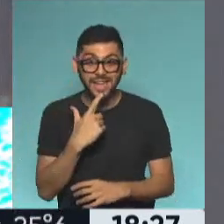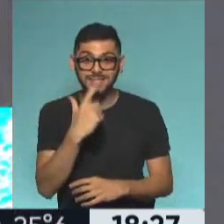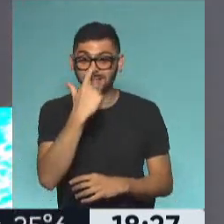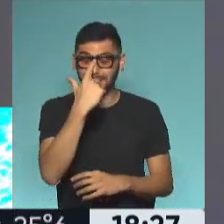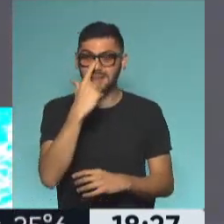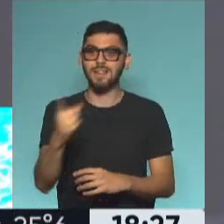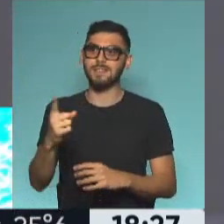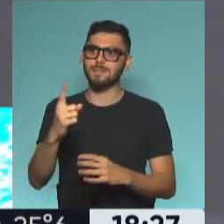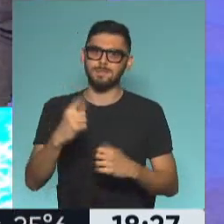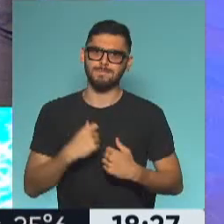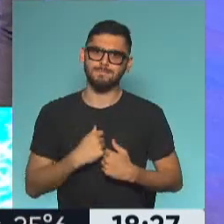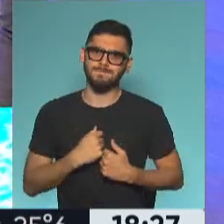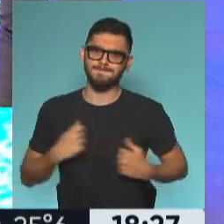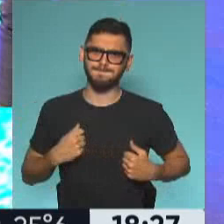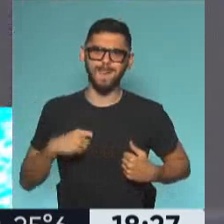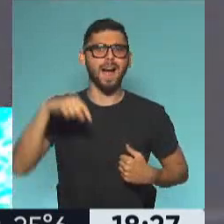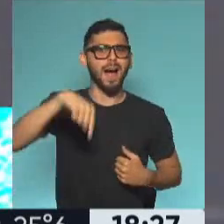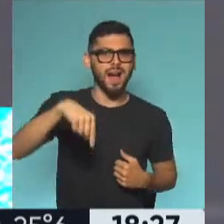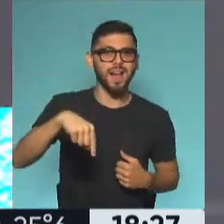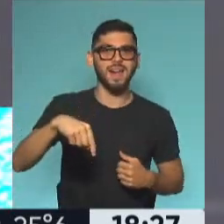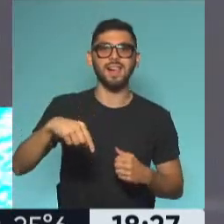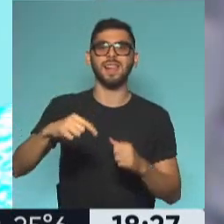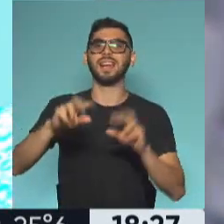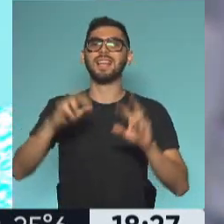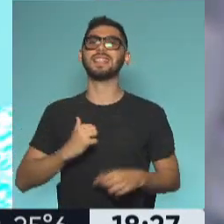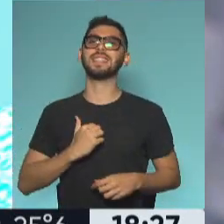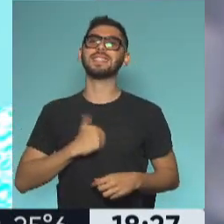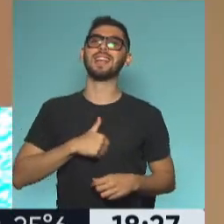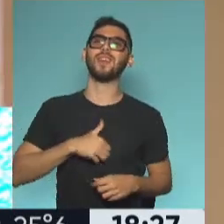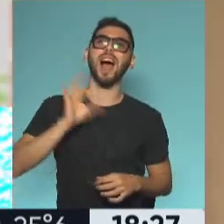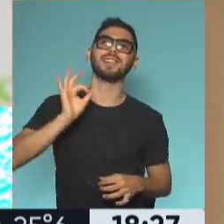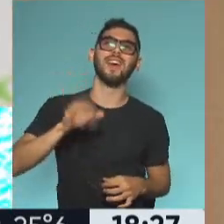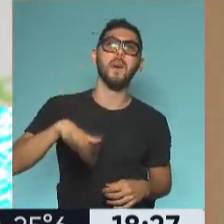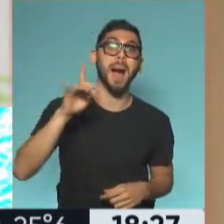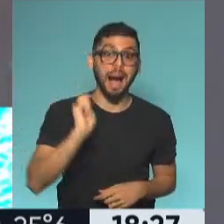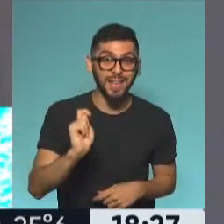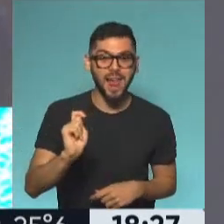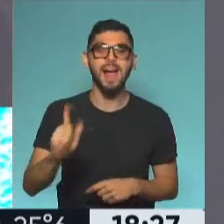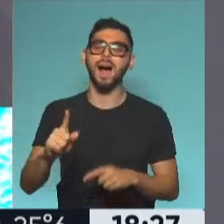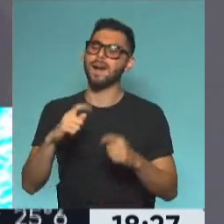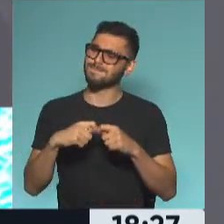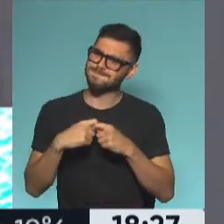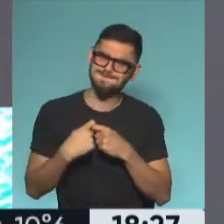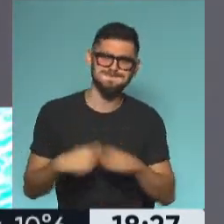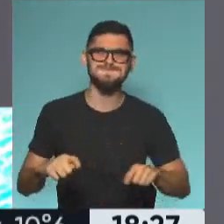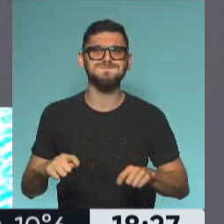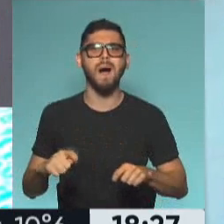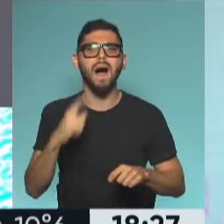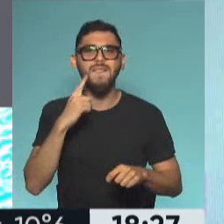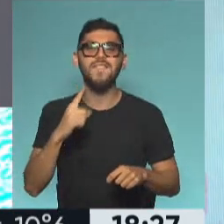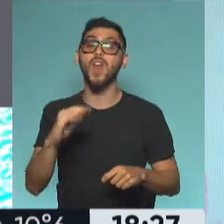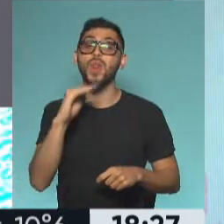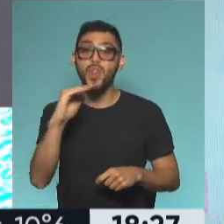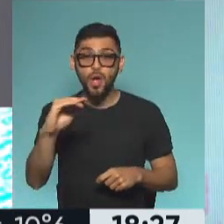jugó acá en ¿Quién sabe más sobre sexualidad? Se la jugó y